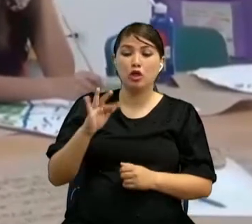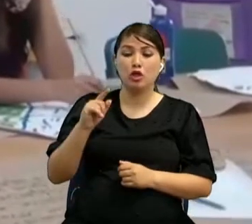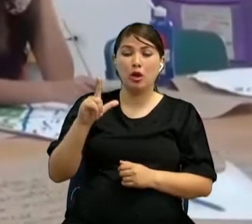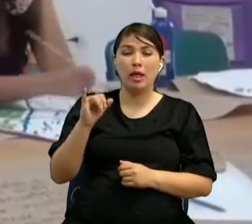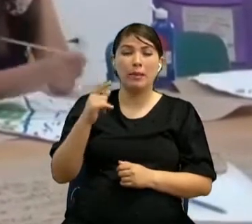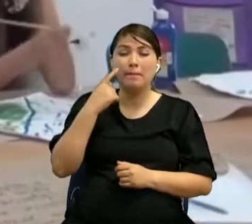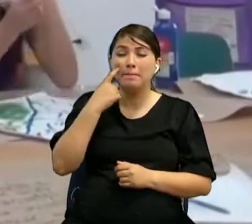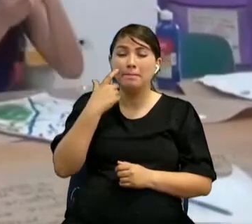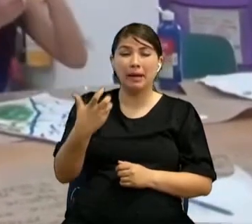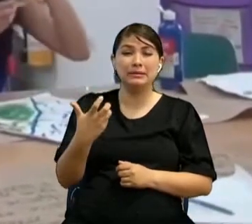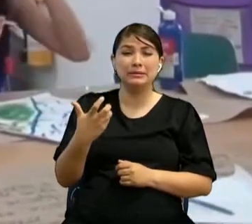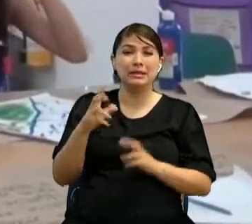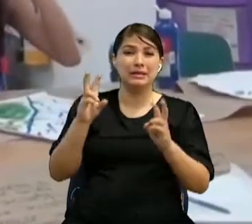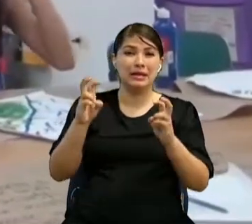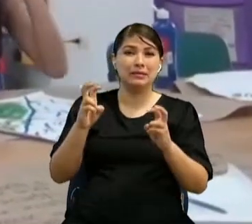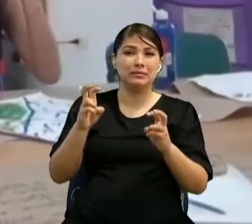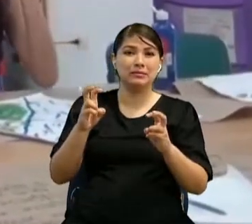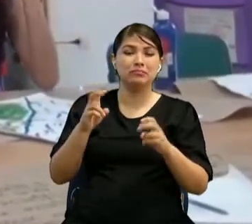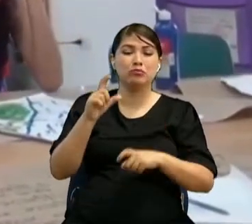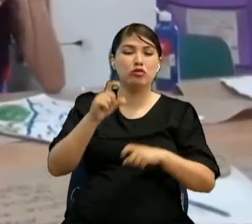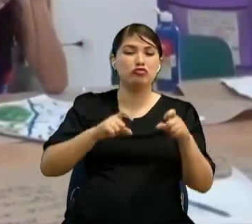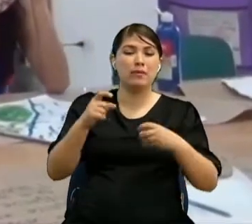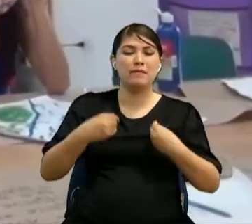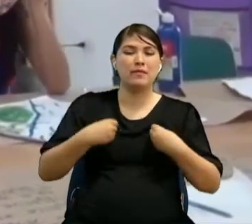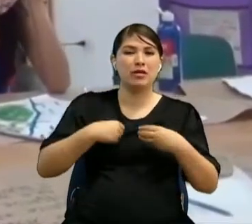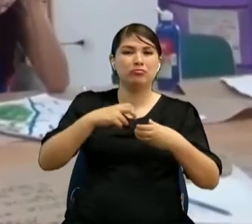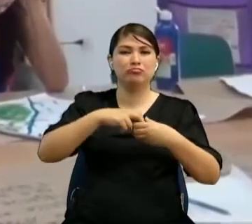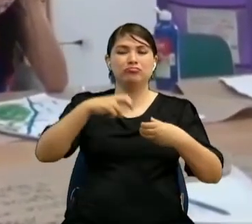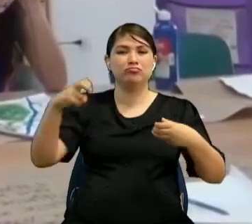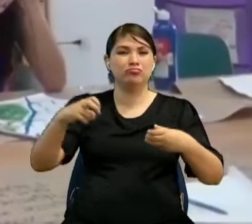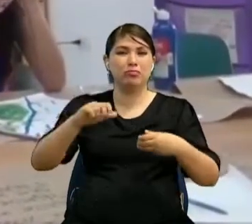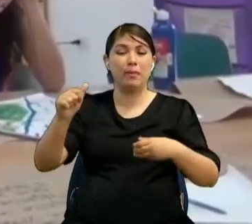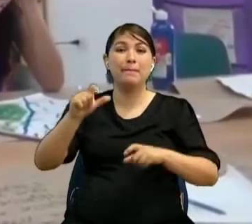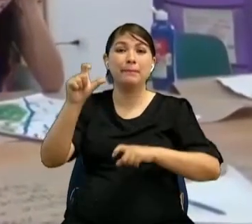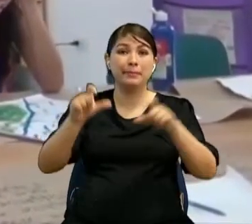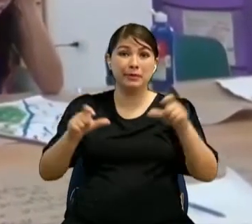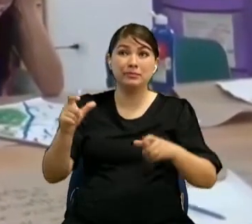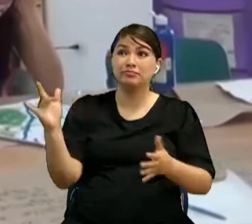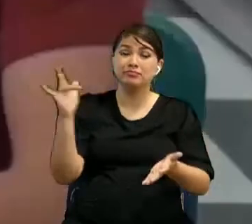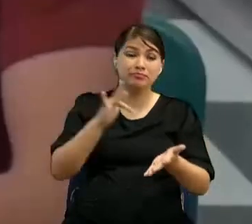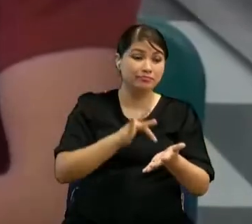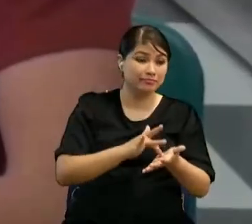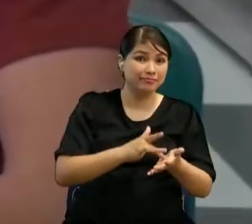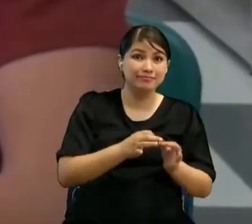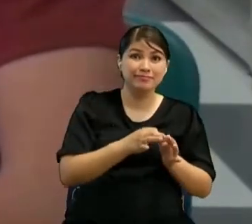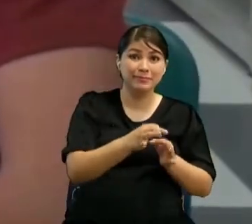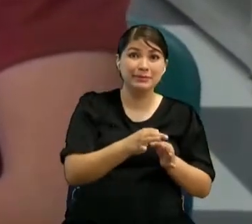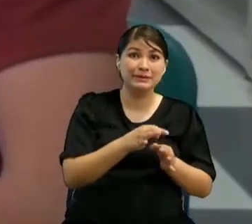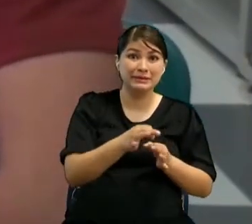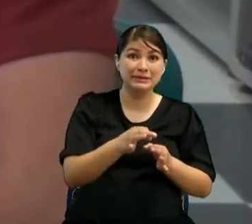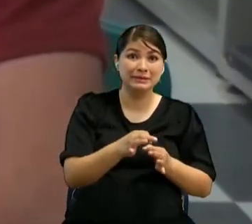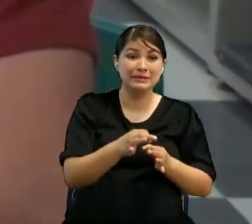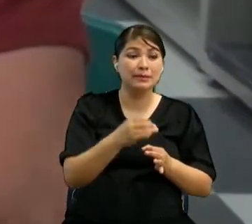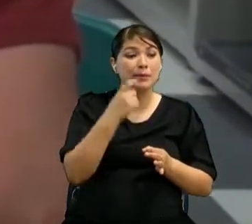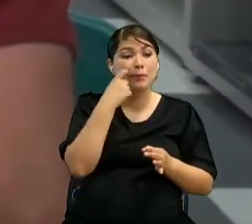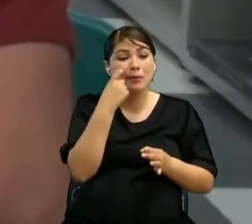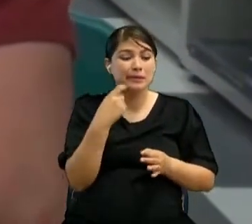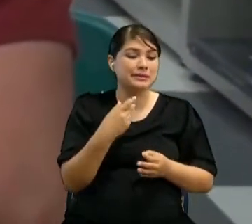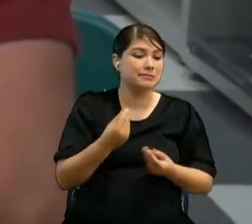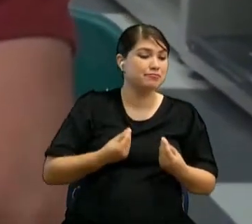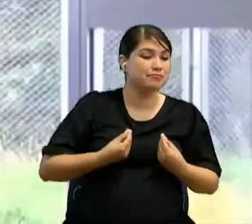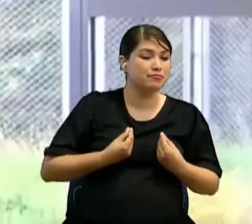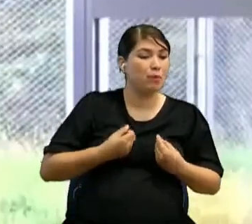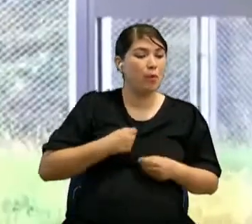más se presenta es la emigración. Ya nos damos cuenta de que las personas llegan acá a nuestro municipio a buscar más